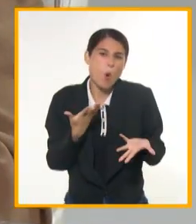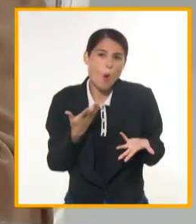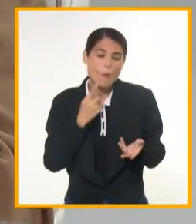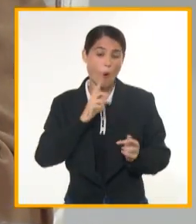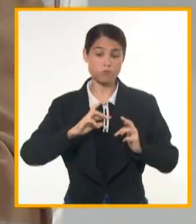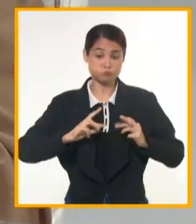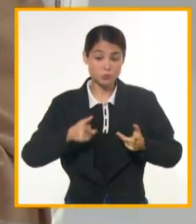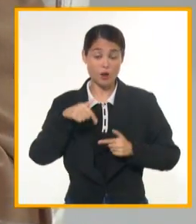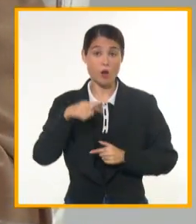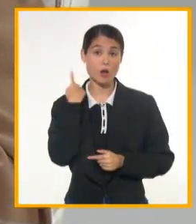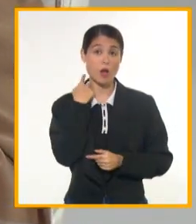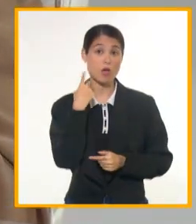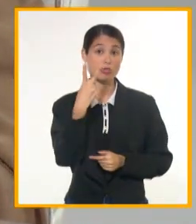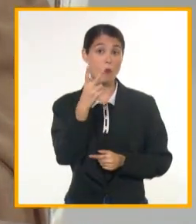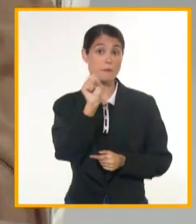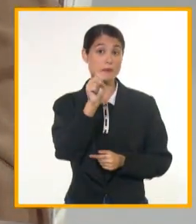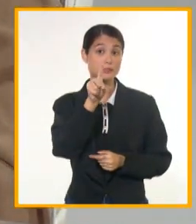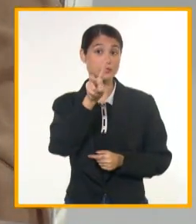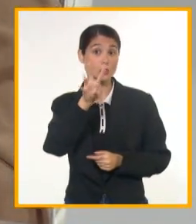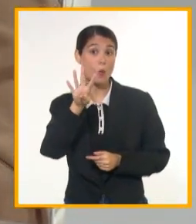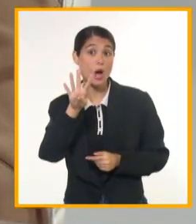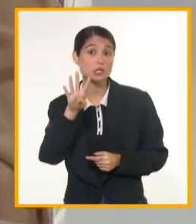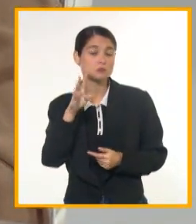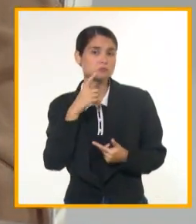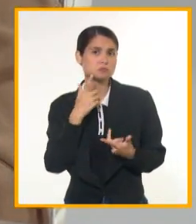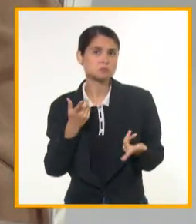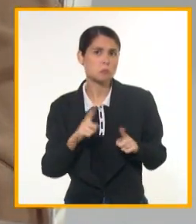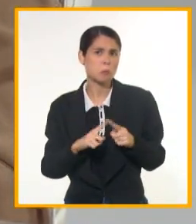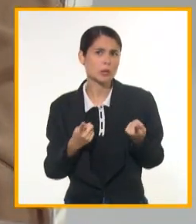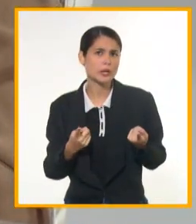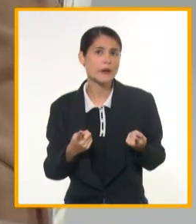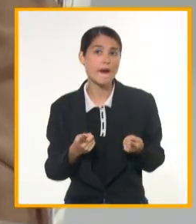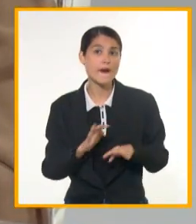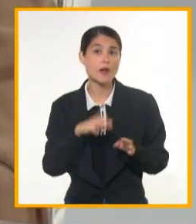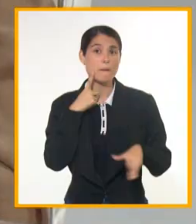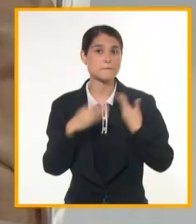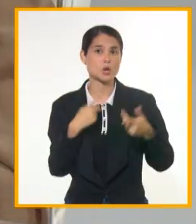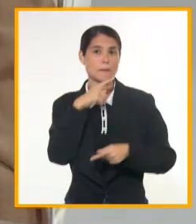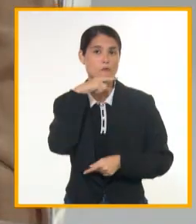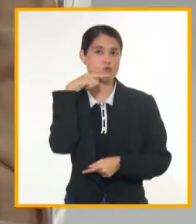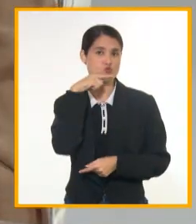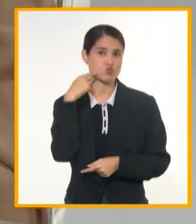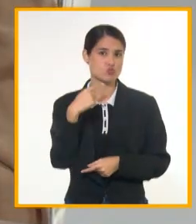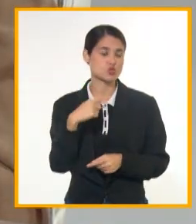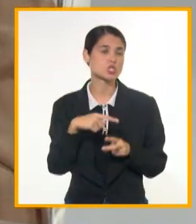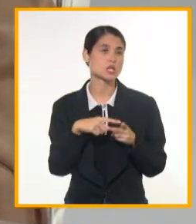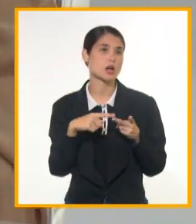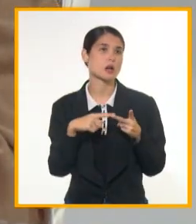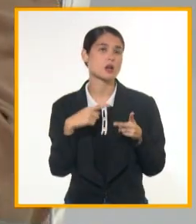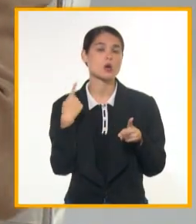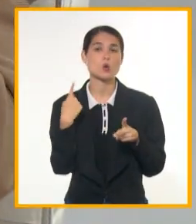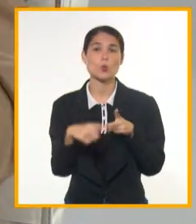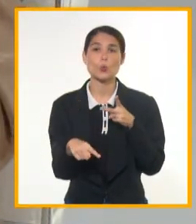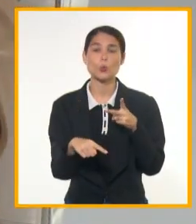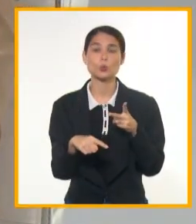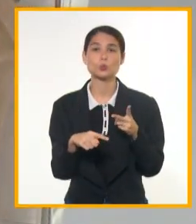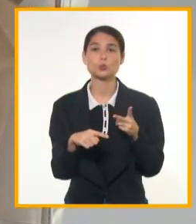en el 2024? Claro. Porque está el conflicto con Rusia. La situación